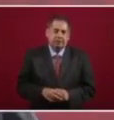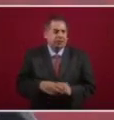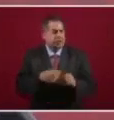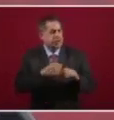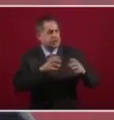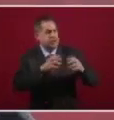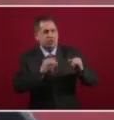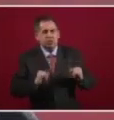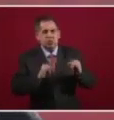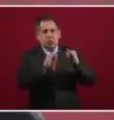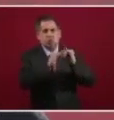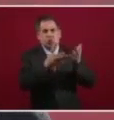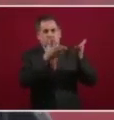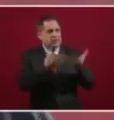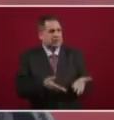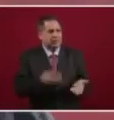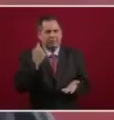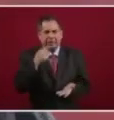organismos así?